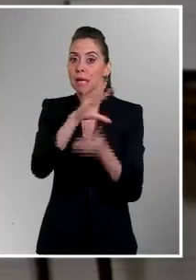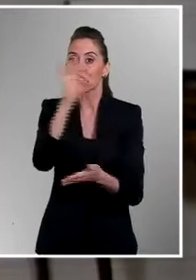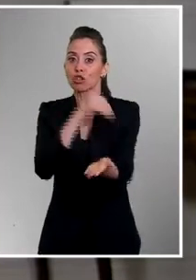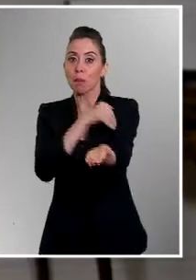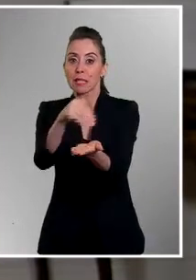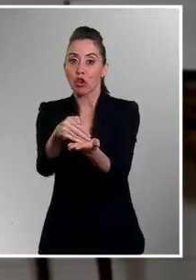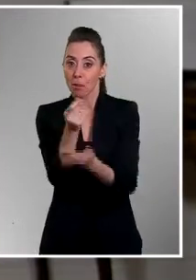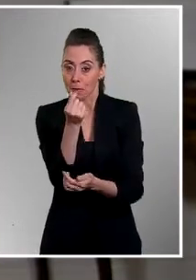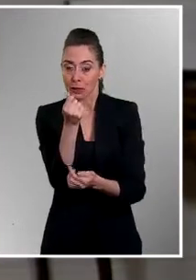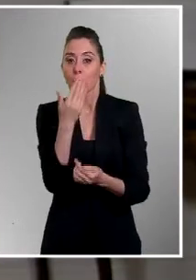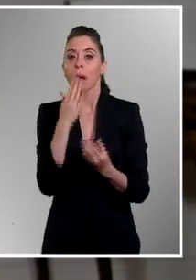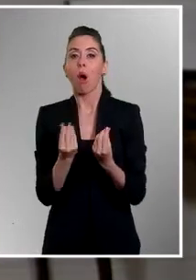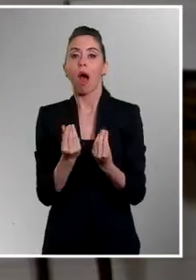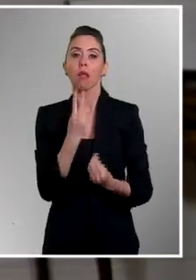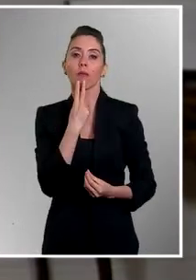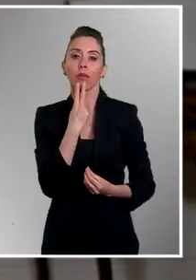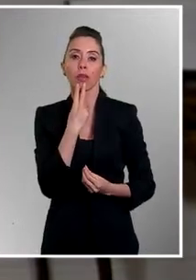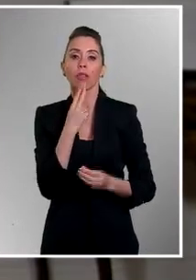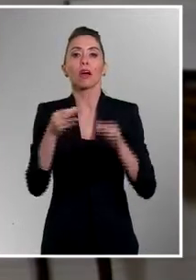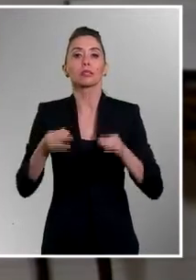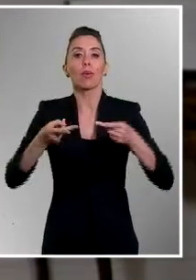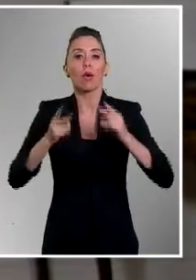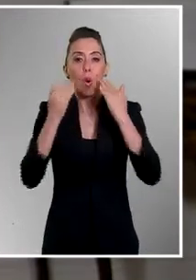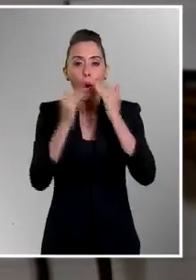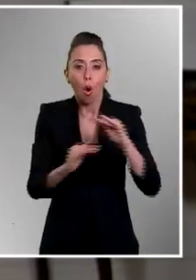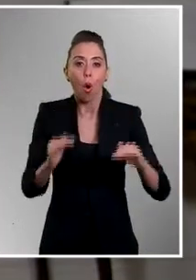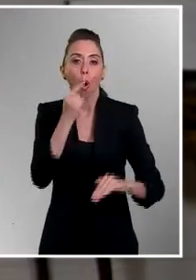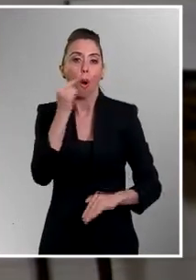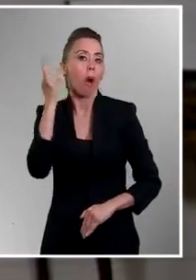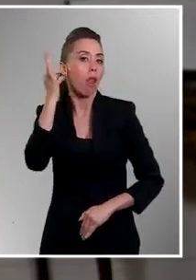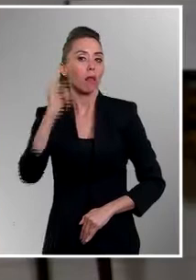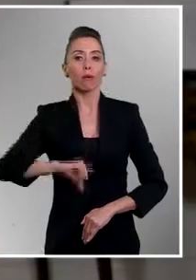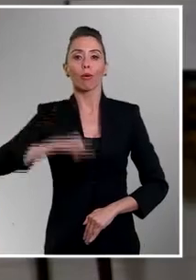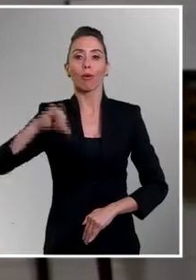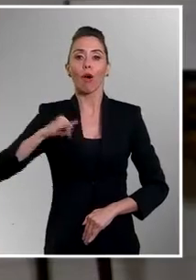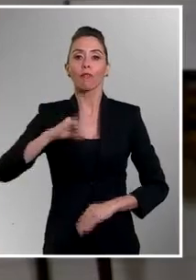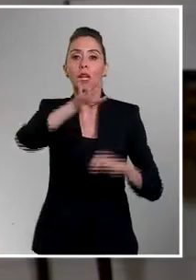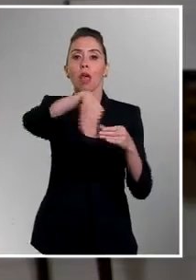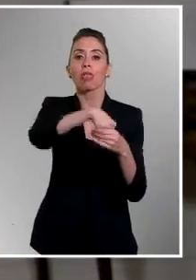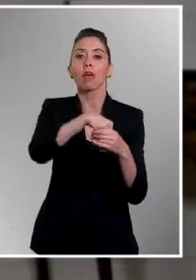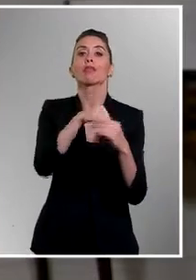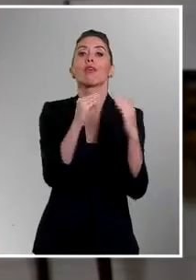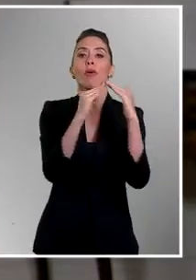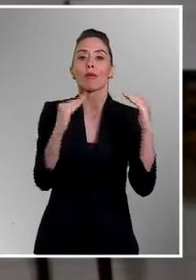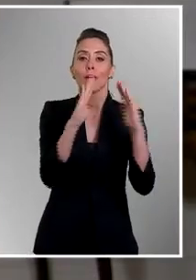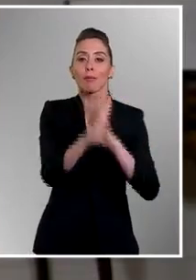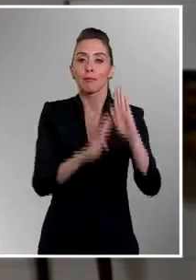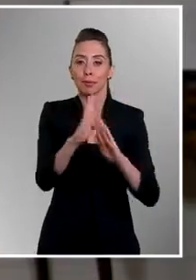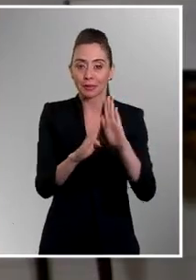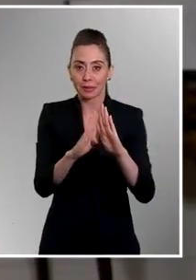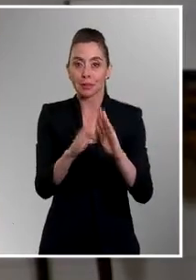pesos para mejorar la calidad de vida y asegurar los derechos de niñas niños y adolescentes de los centros residenciales de protección